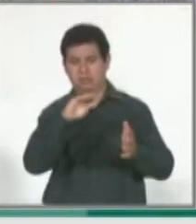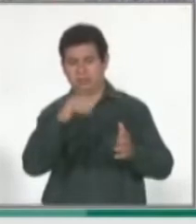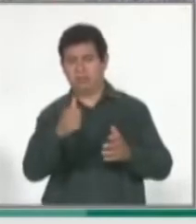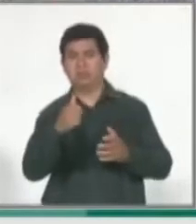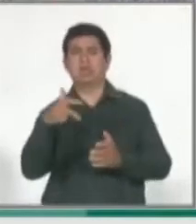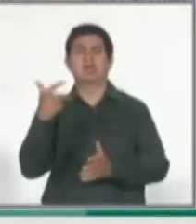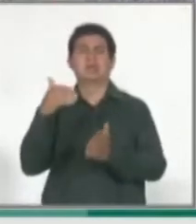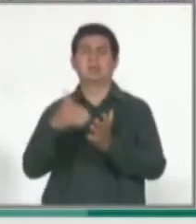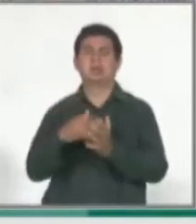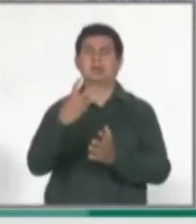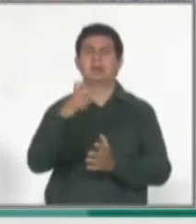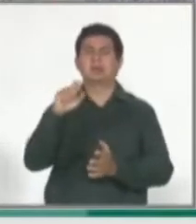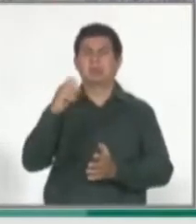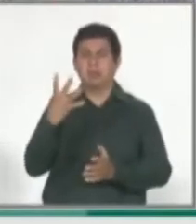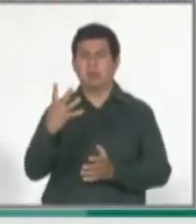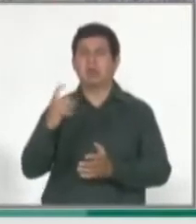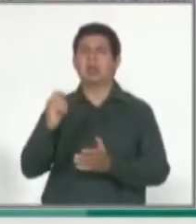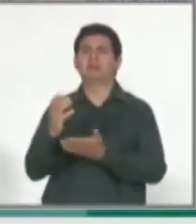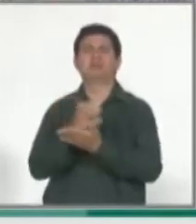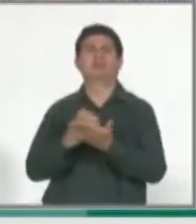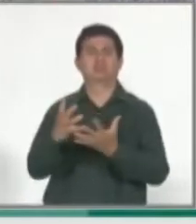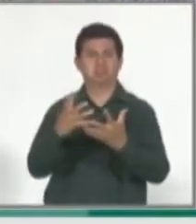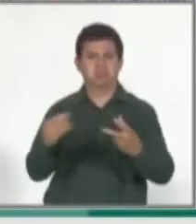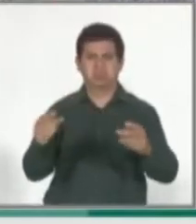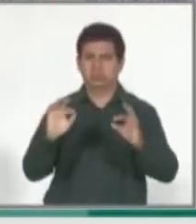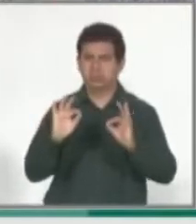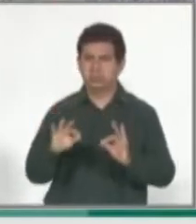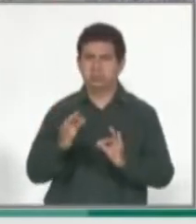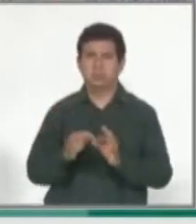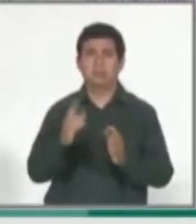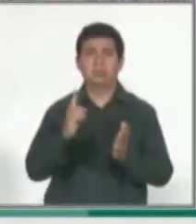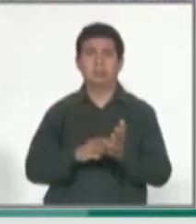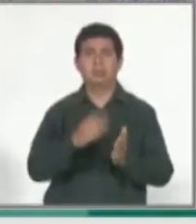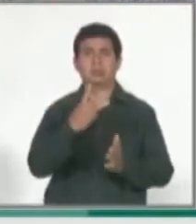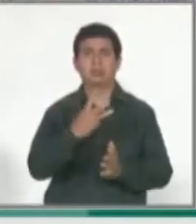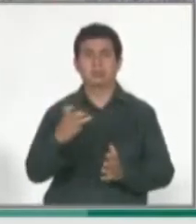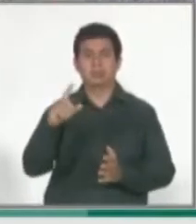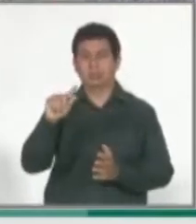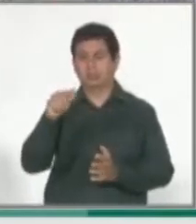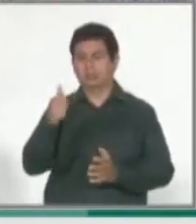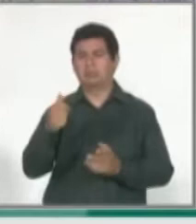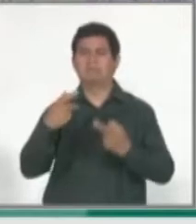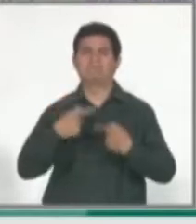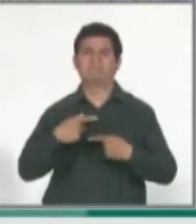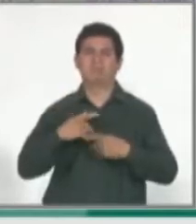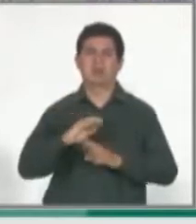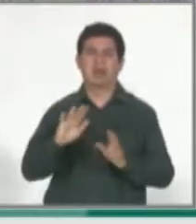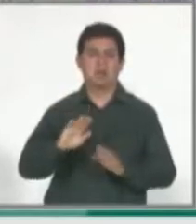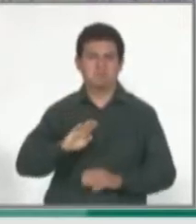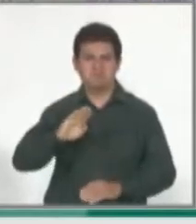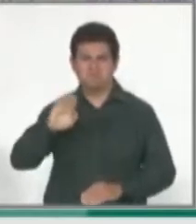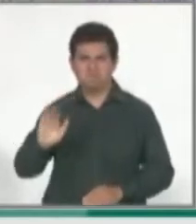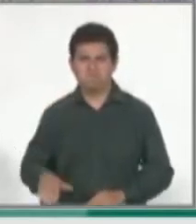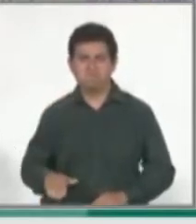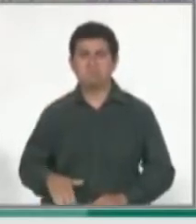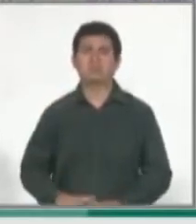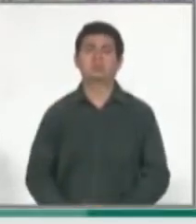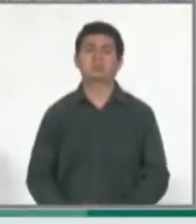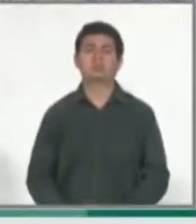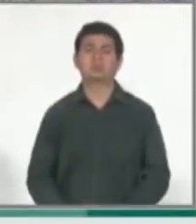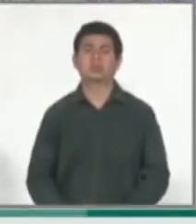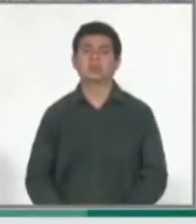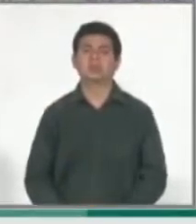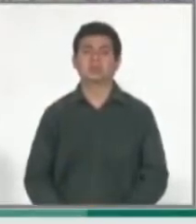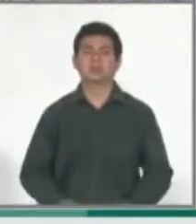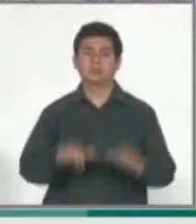324 se encuentran recuperados mil 376 lamentablemente son defunciones